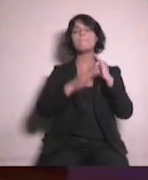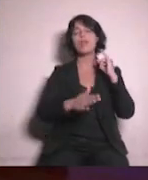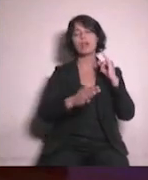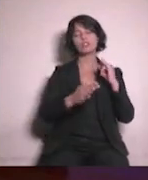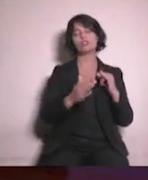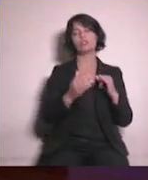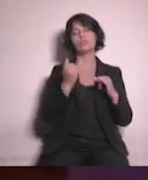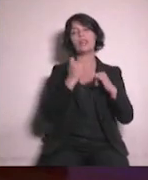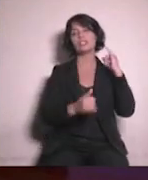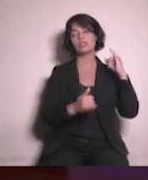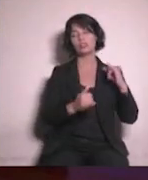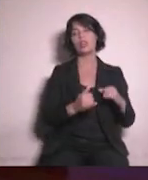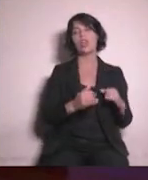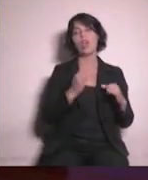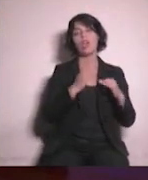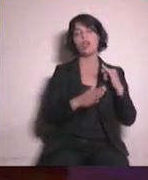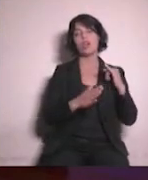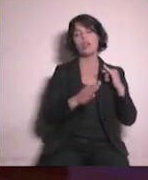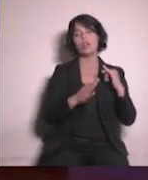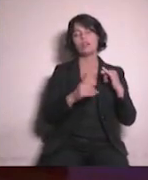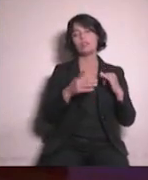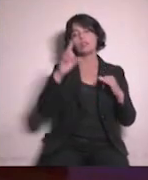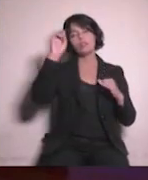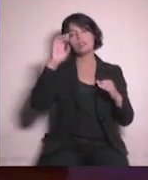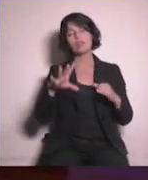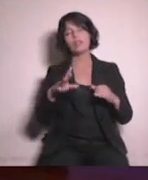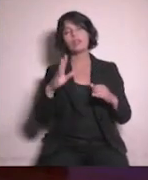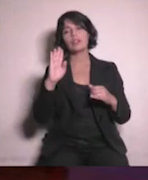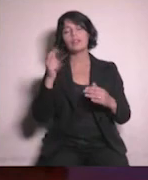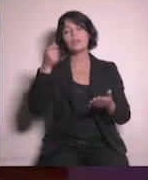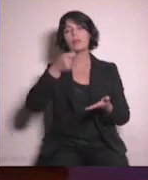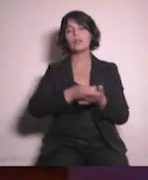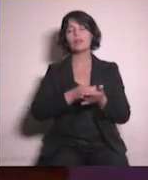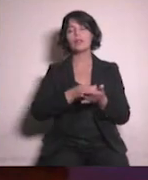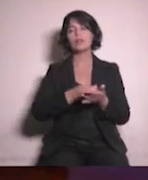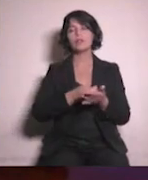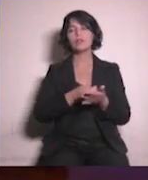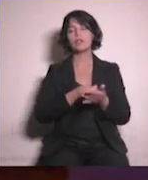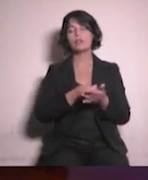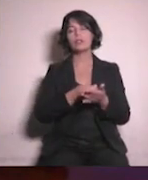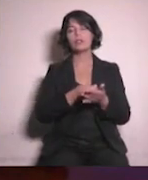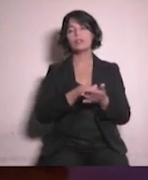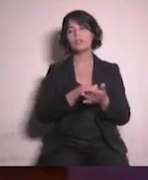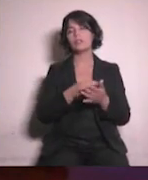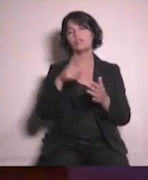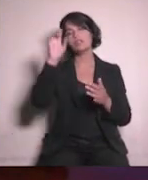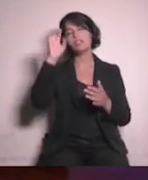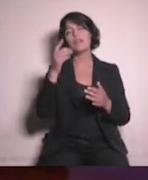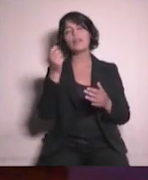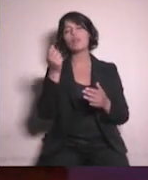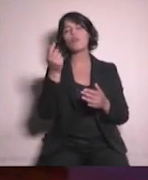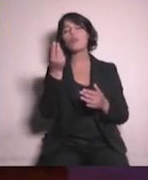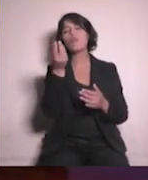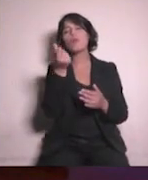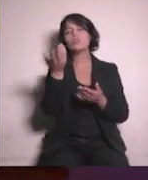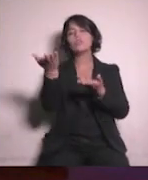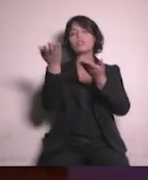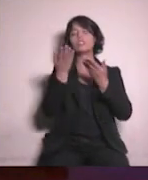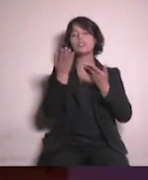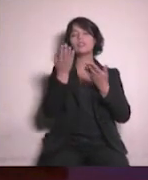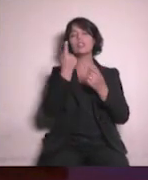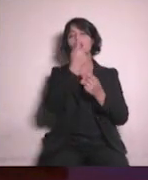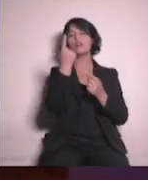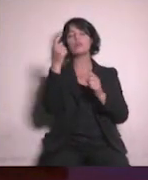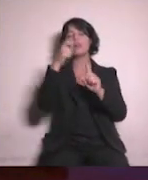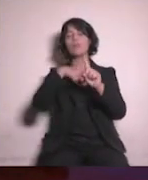hasta el término de la vida, sabe que le va a pagar y sabe cuál es lo que va a recibir en cada uno de los meses, porque